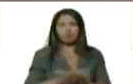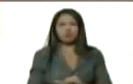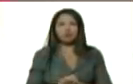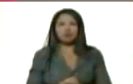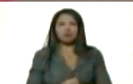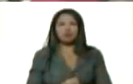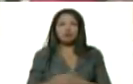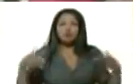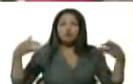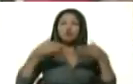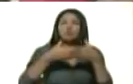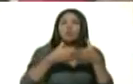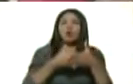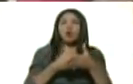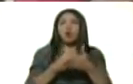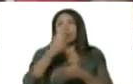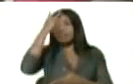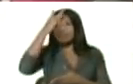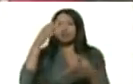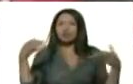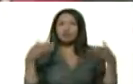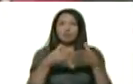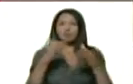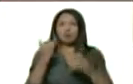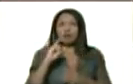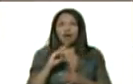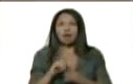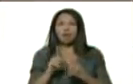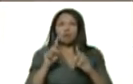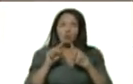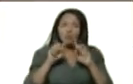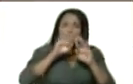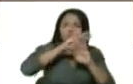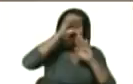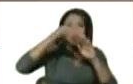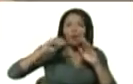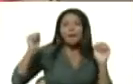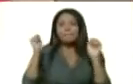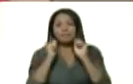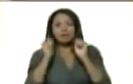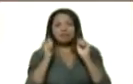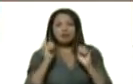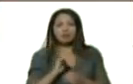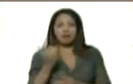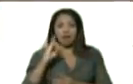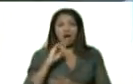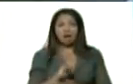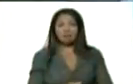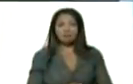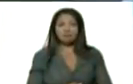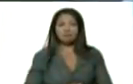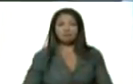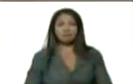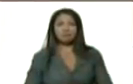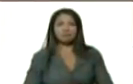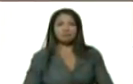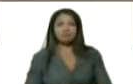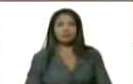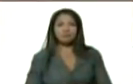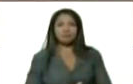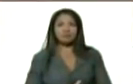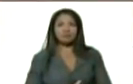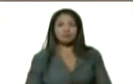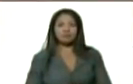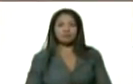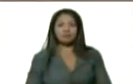los Tarek es un planeta que queda en Mérida, en las alturas del Pico Bolívar. Es el planeta de los Tarek.